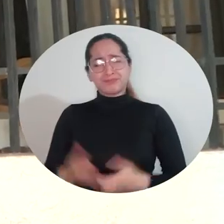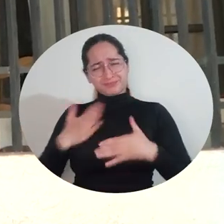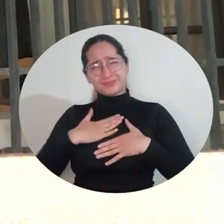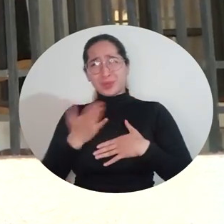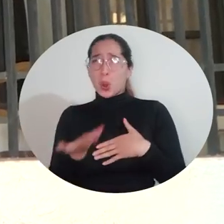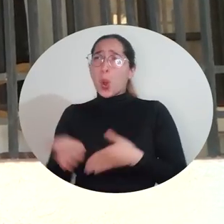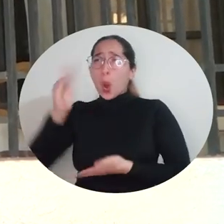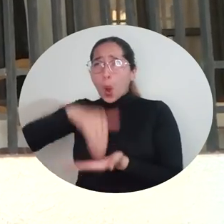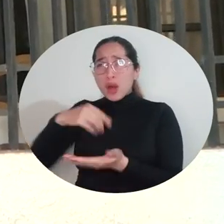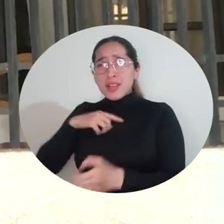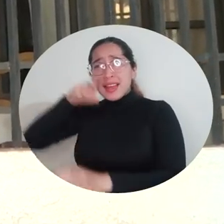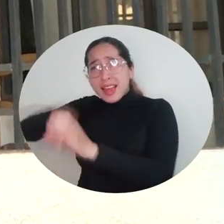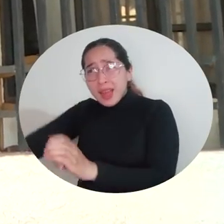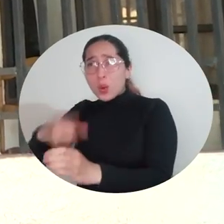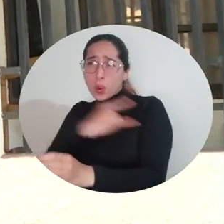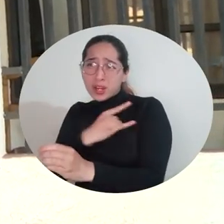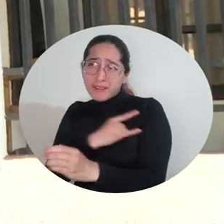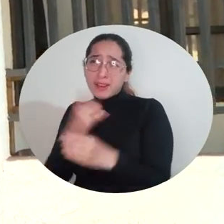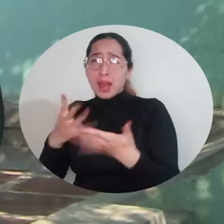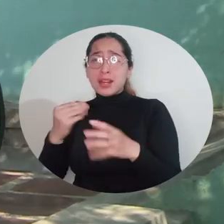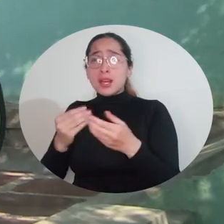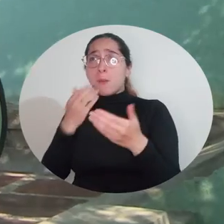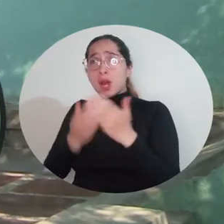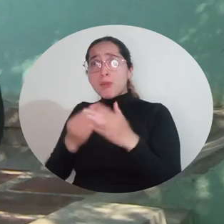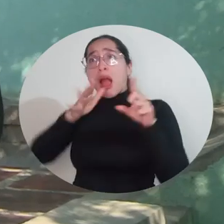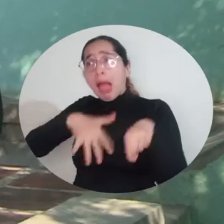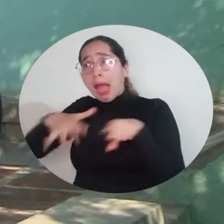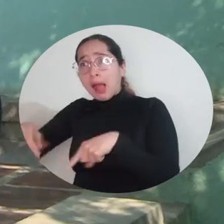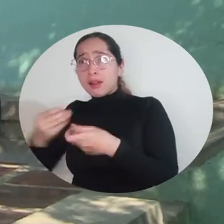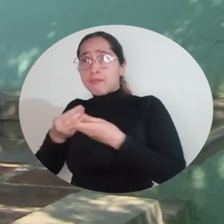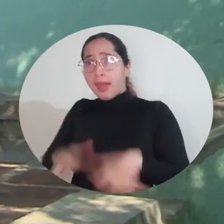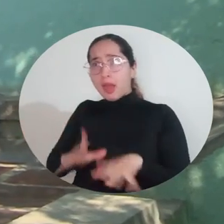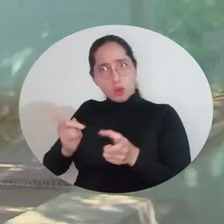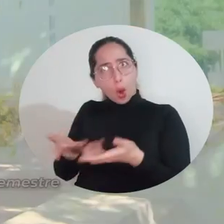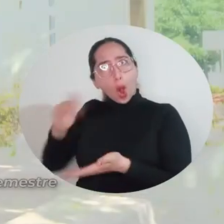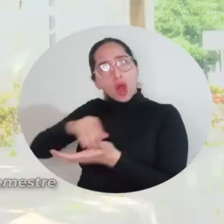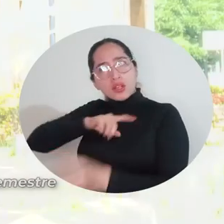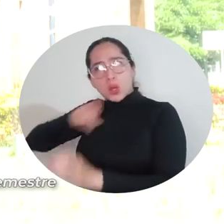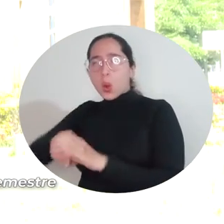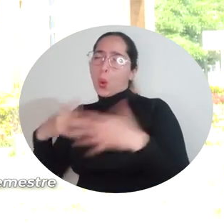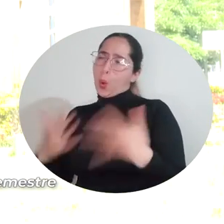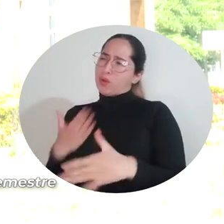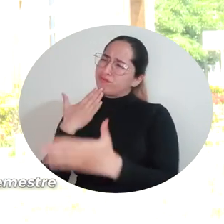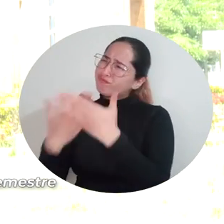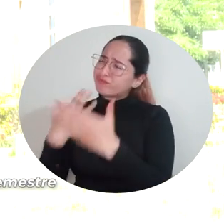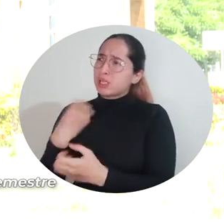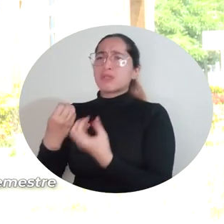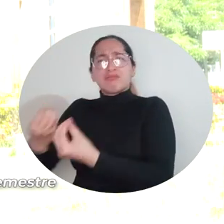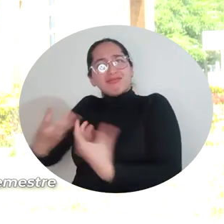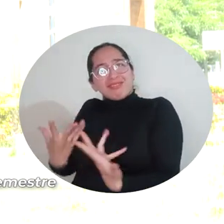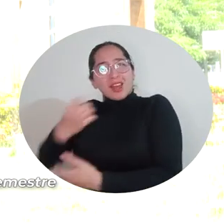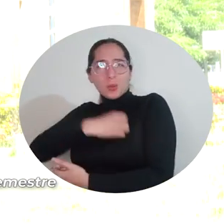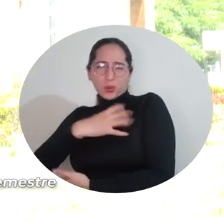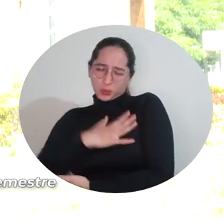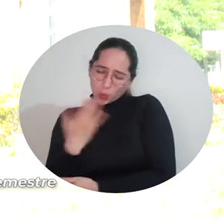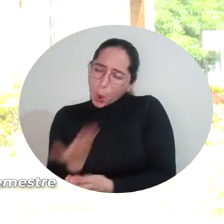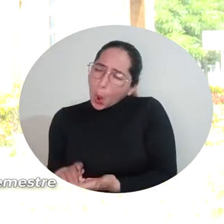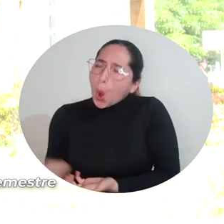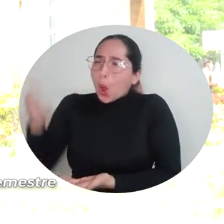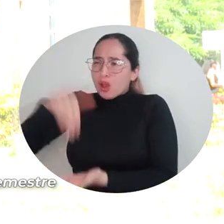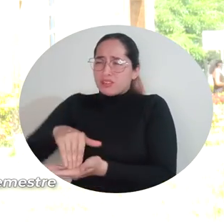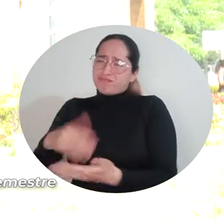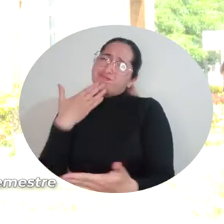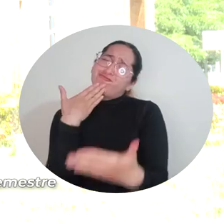entrar de nuevo a la universidad y no perder todo el progreso que había hecho. Gracias a esta nueva oportunidad, gracias a la universidad por